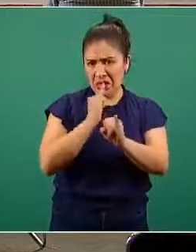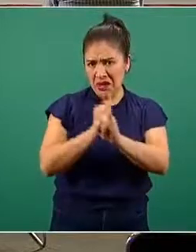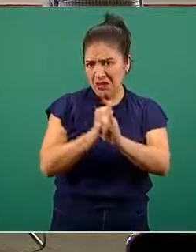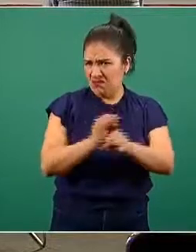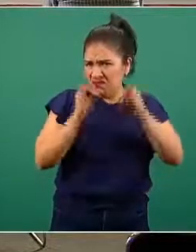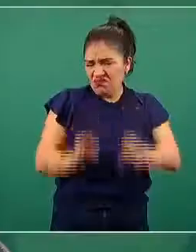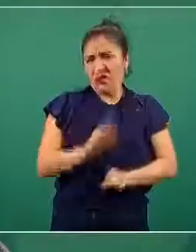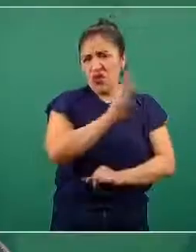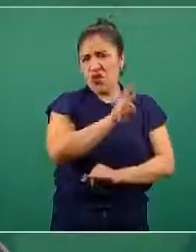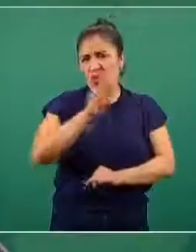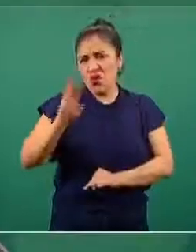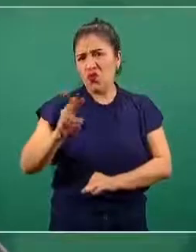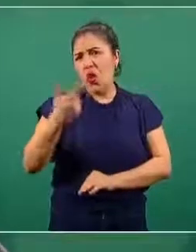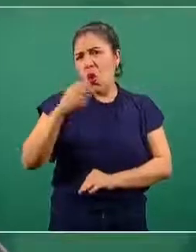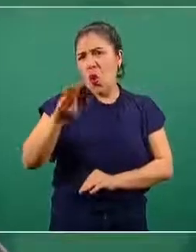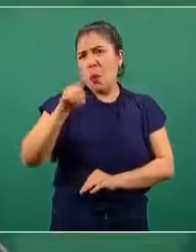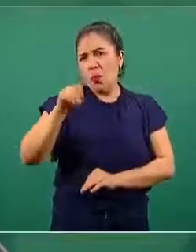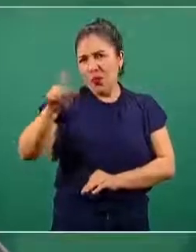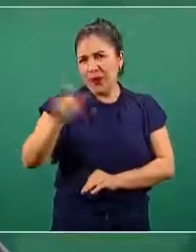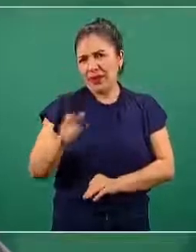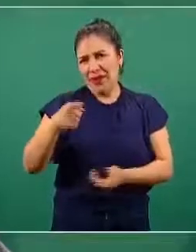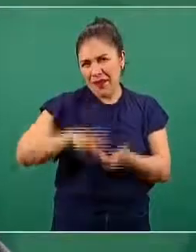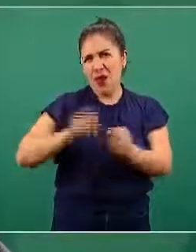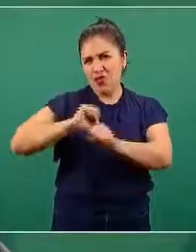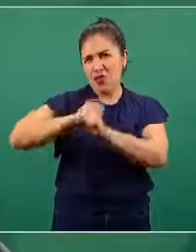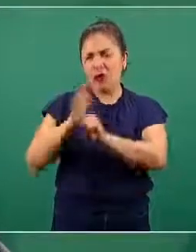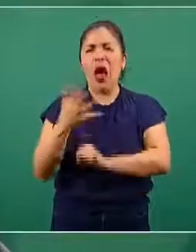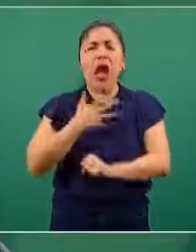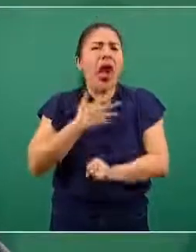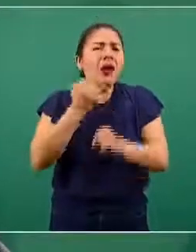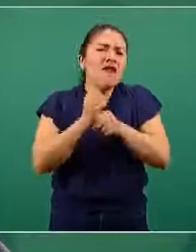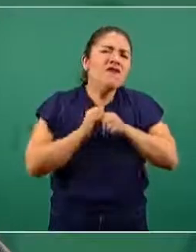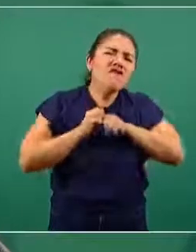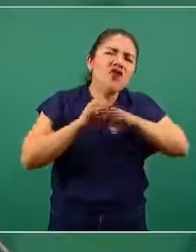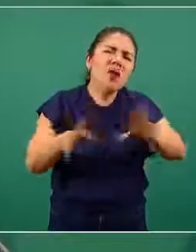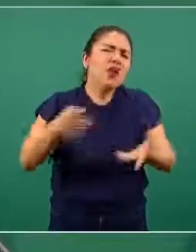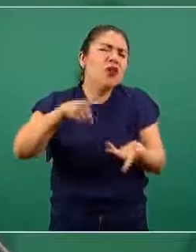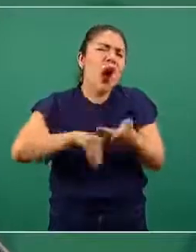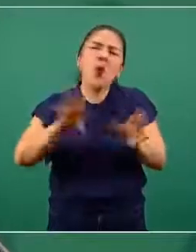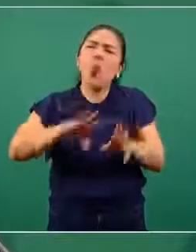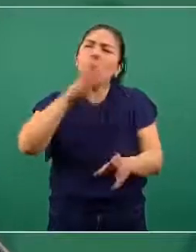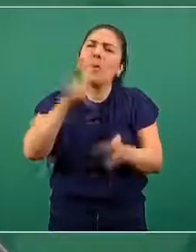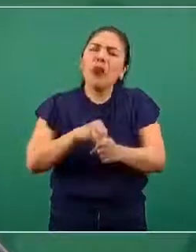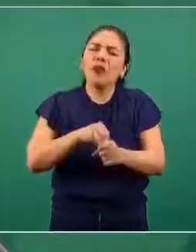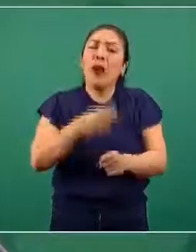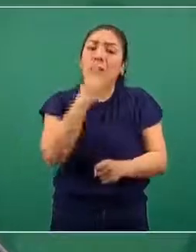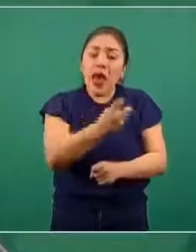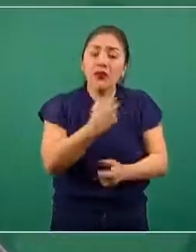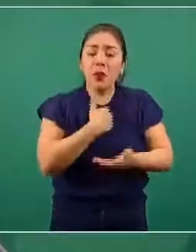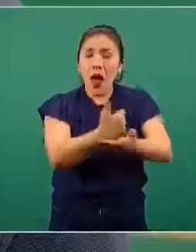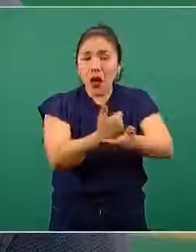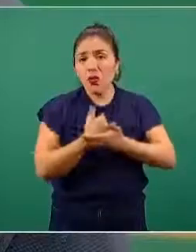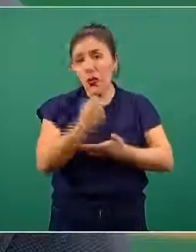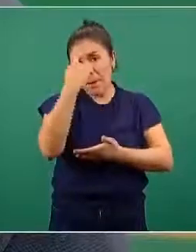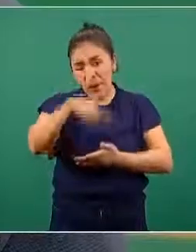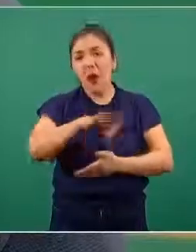tiene una serie de infografías y una serie de elementos técnicos que nos ayuda a nosotros